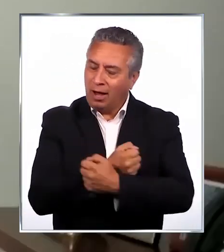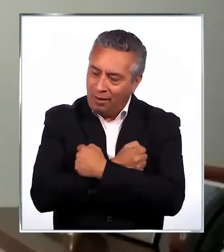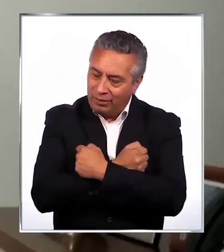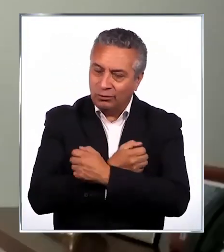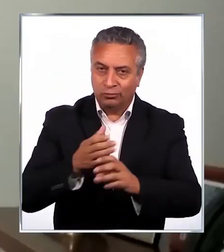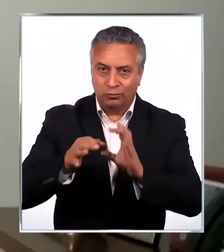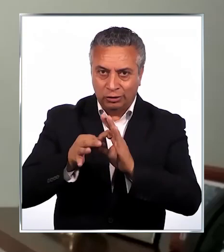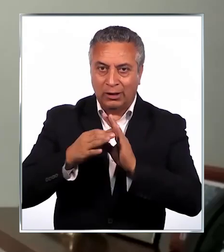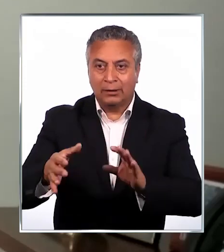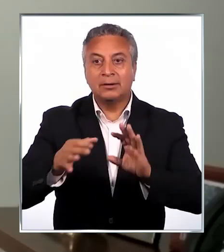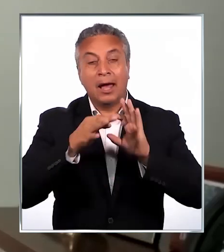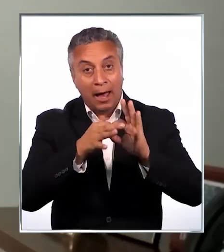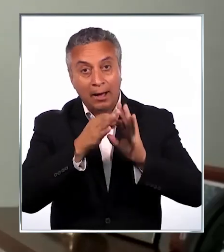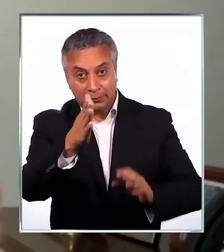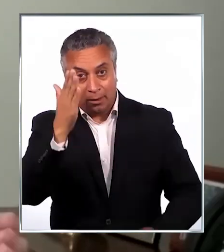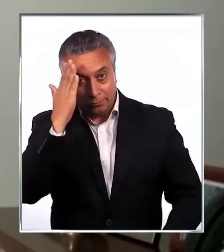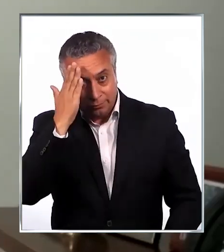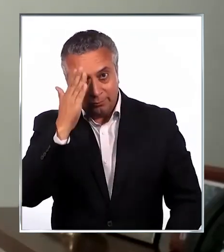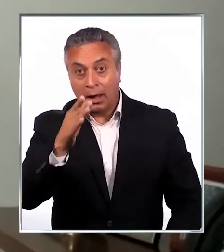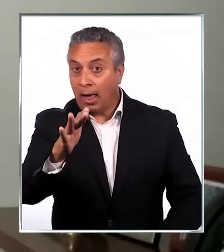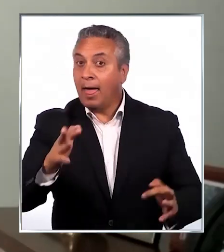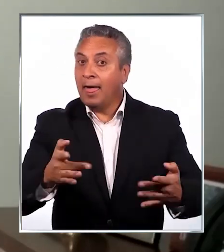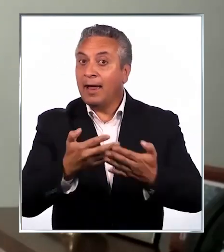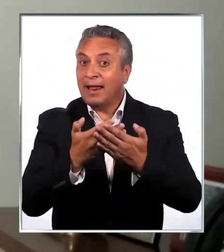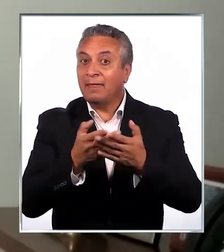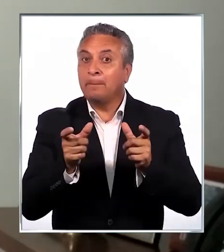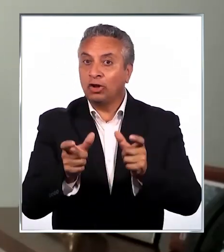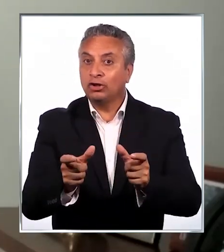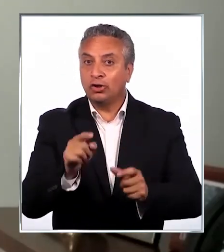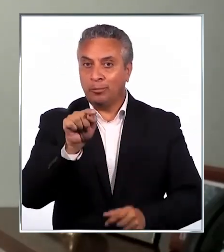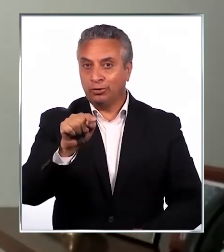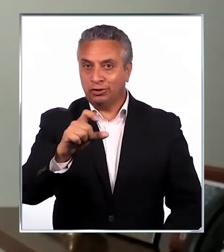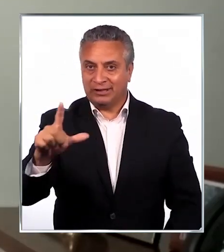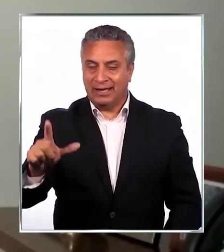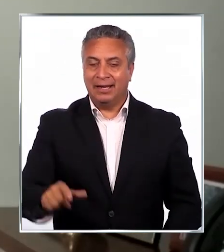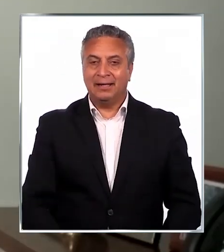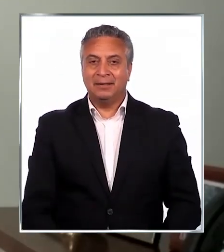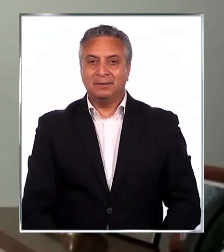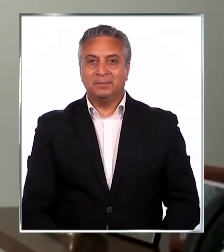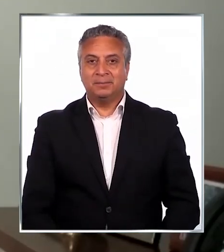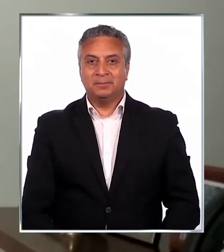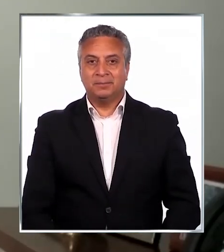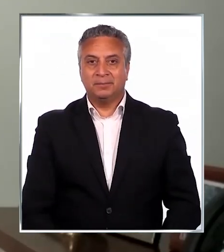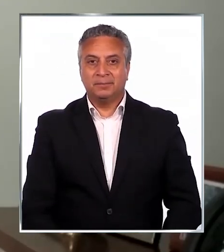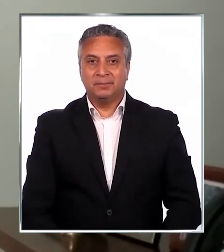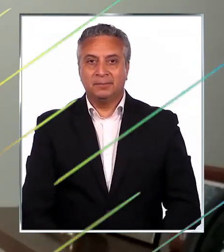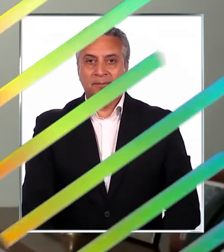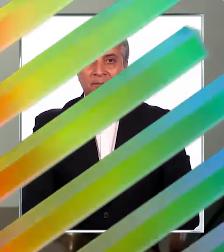No, muchas gracias a ustedes, y acuérdense, reddeprotección.cl. Muchas gracias.